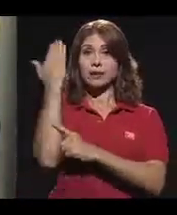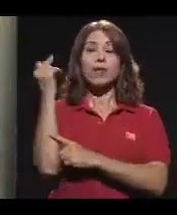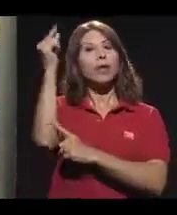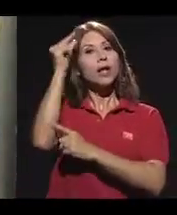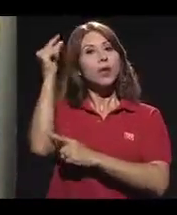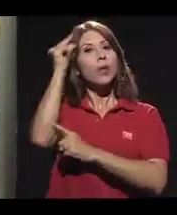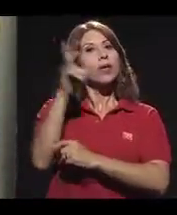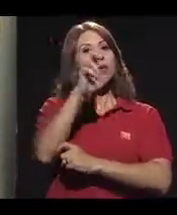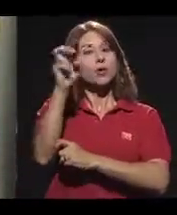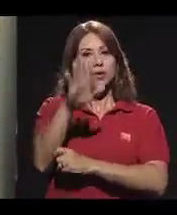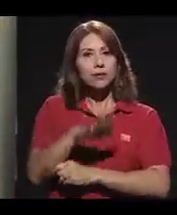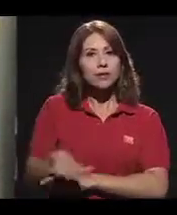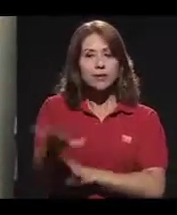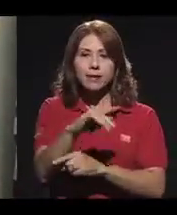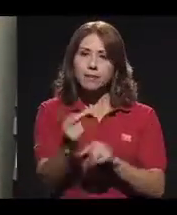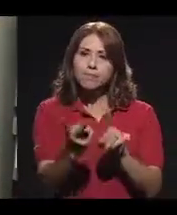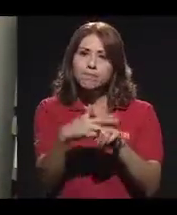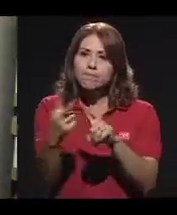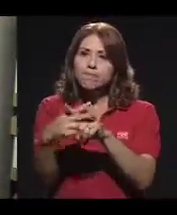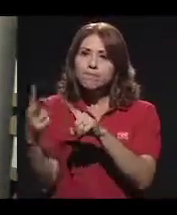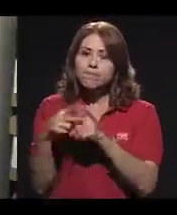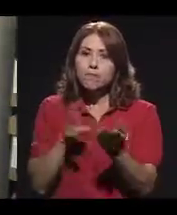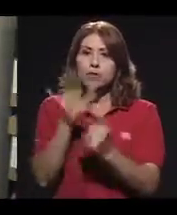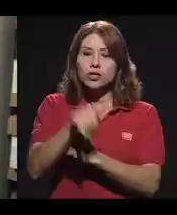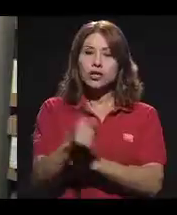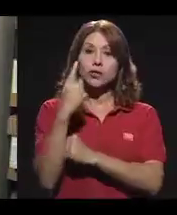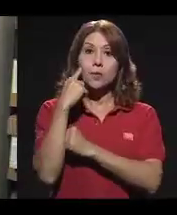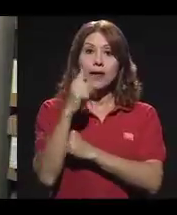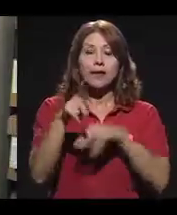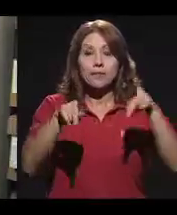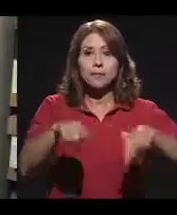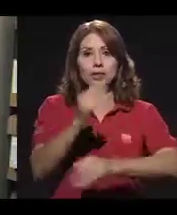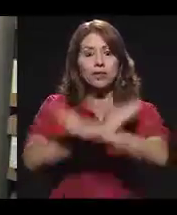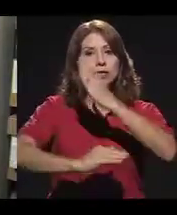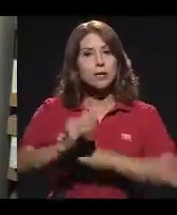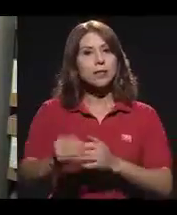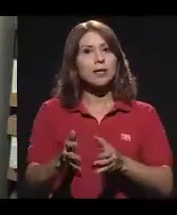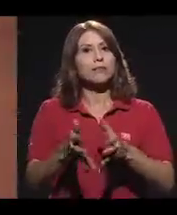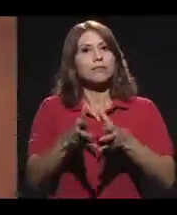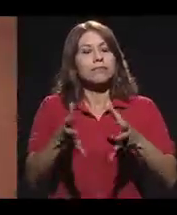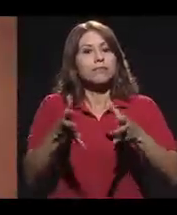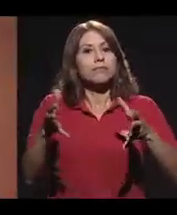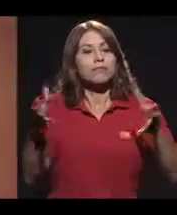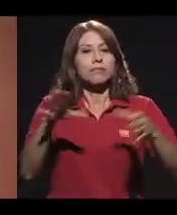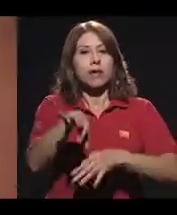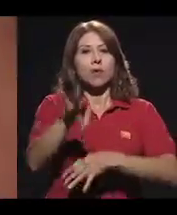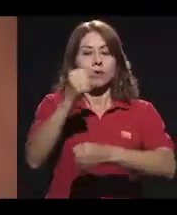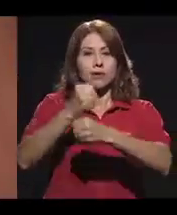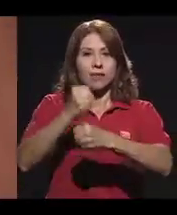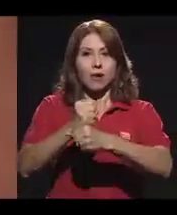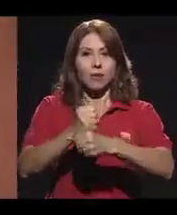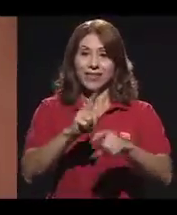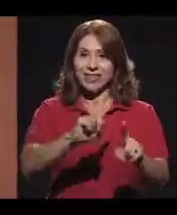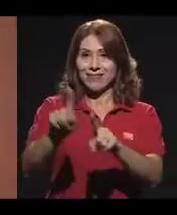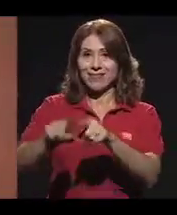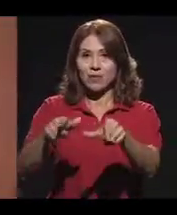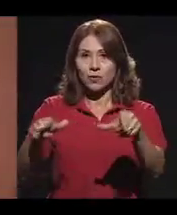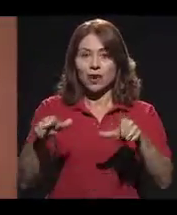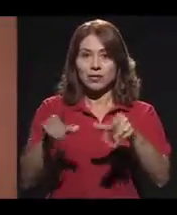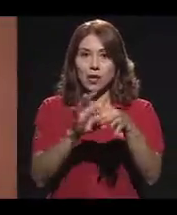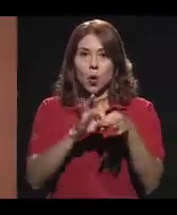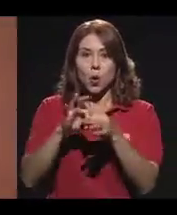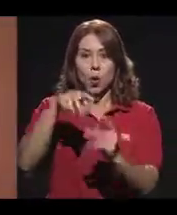pasado, el Gobierno de la República implementa proyectos para incrementar el empleo de la población con discapacidad en cooperativas y